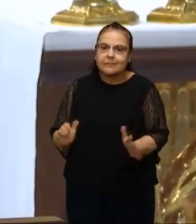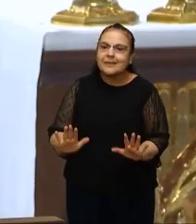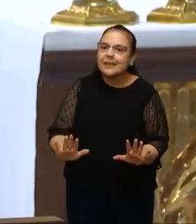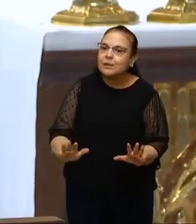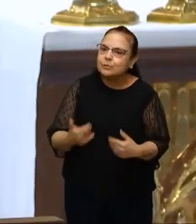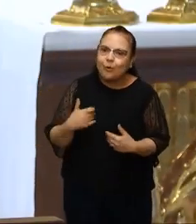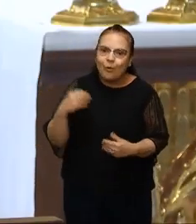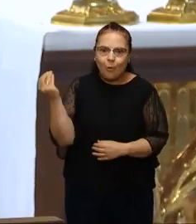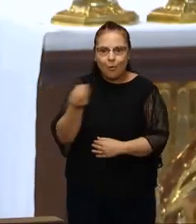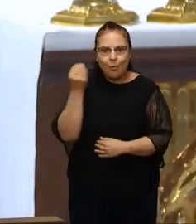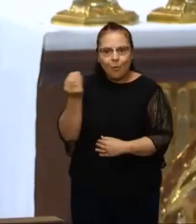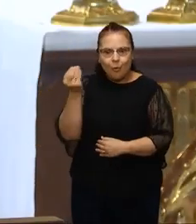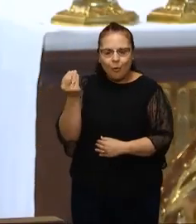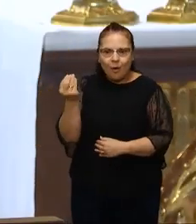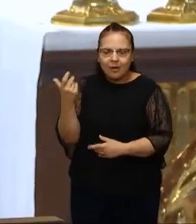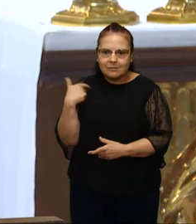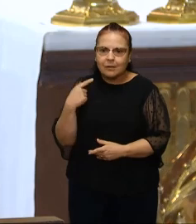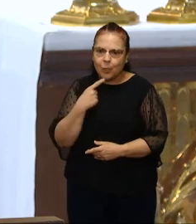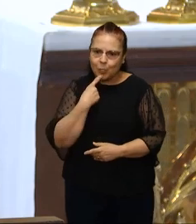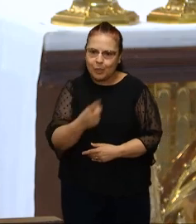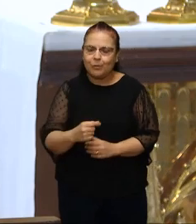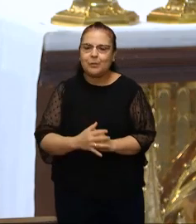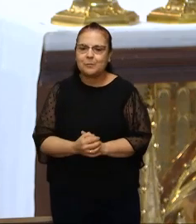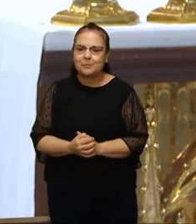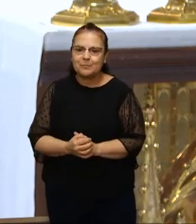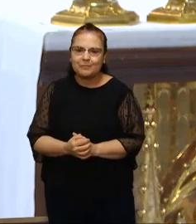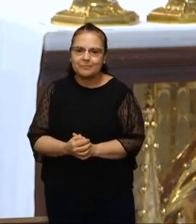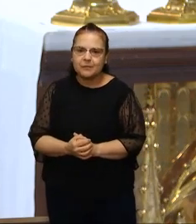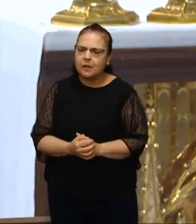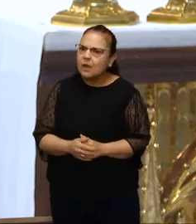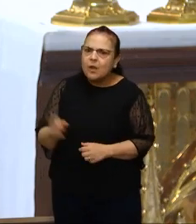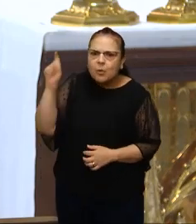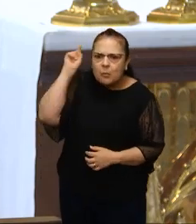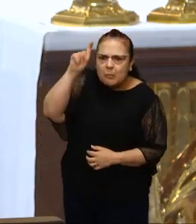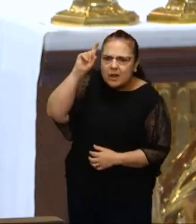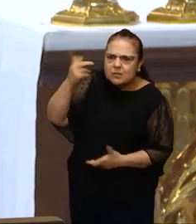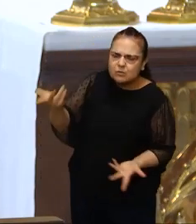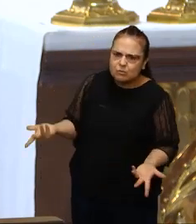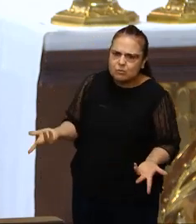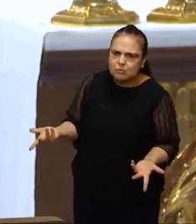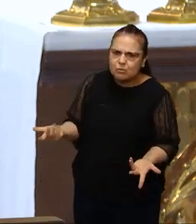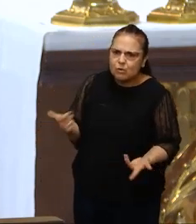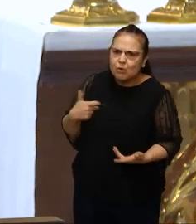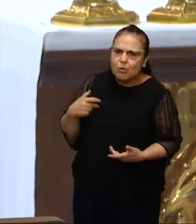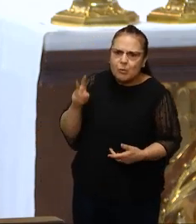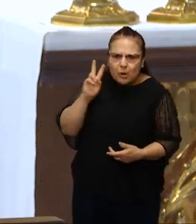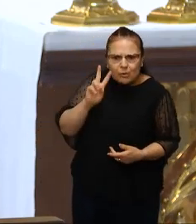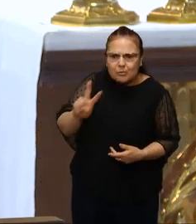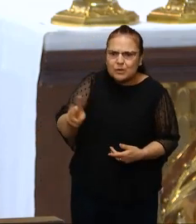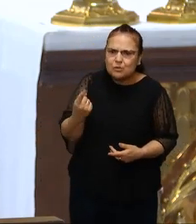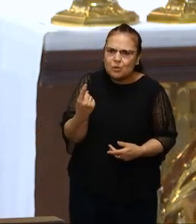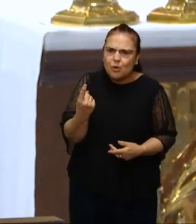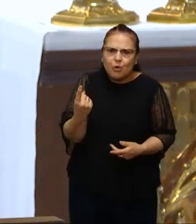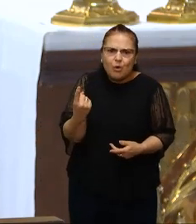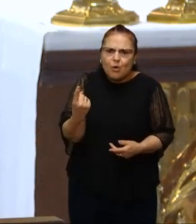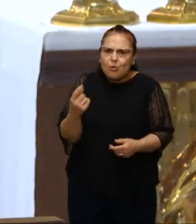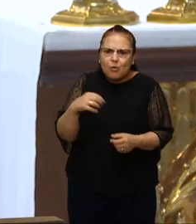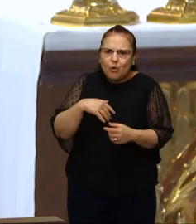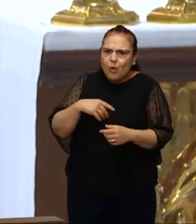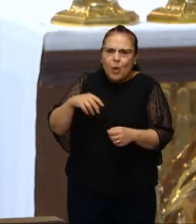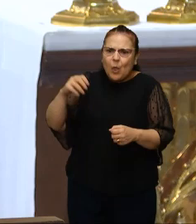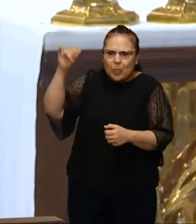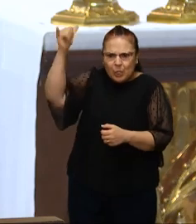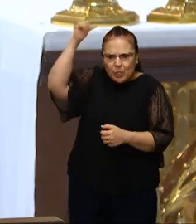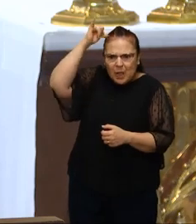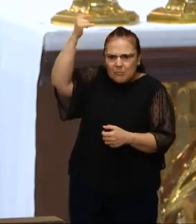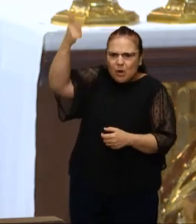Entonces Juan tomó la palabra y dijo: «Maestro, hemos visto a uno que expulsaba